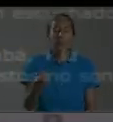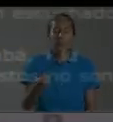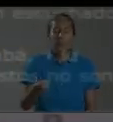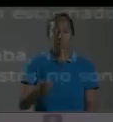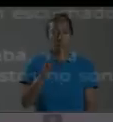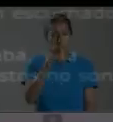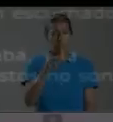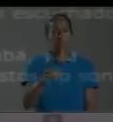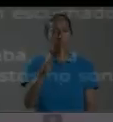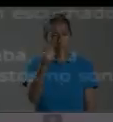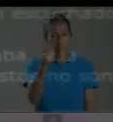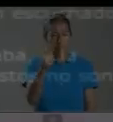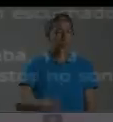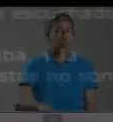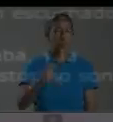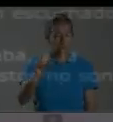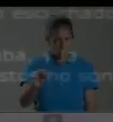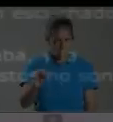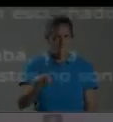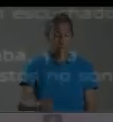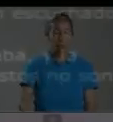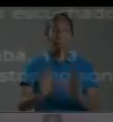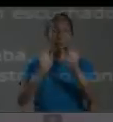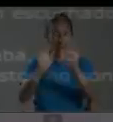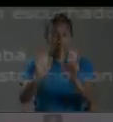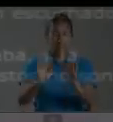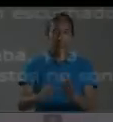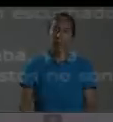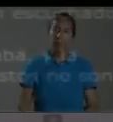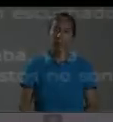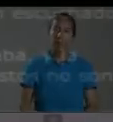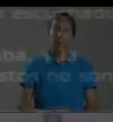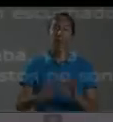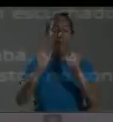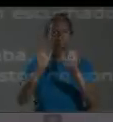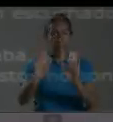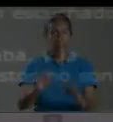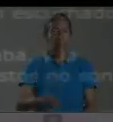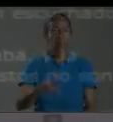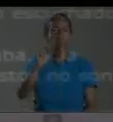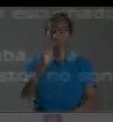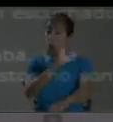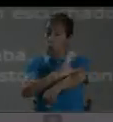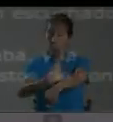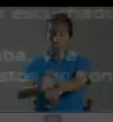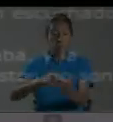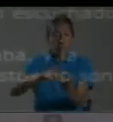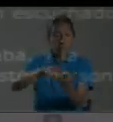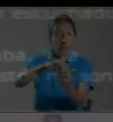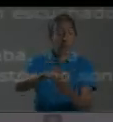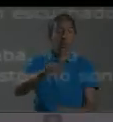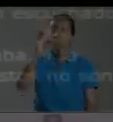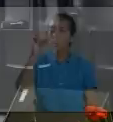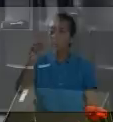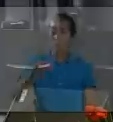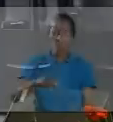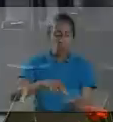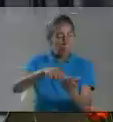bien. Párense, deténganse. No sigan caminando, se van a perder más. No sigan